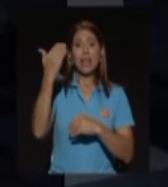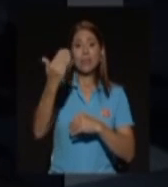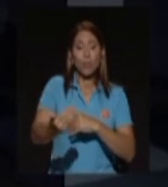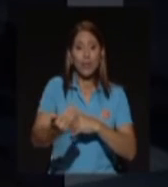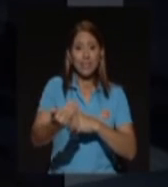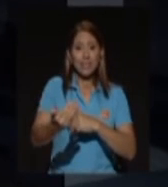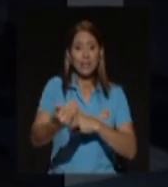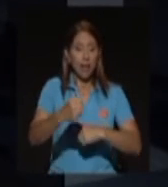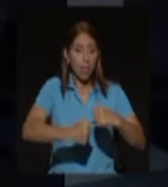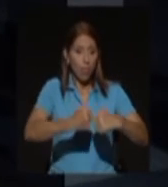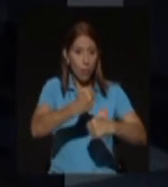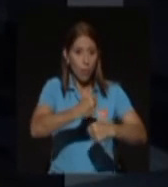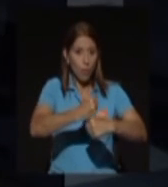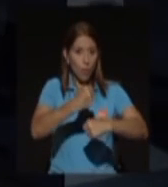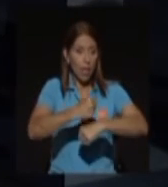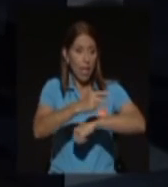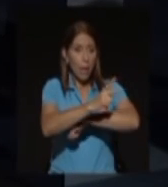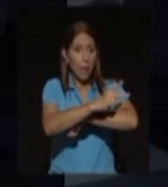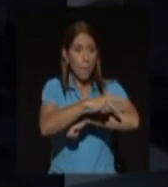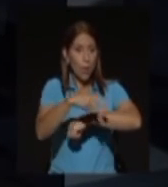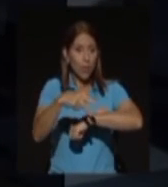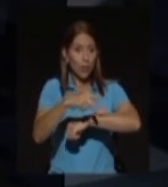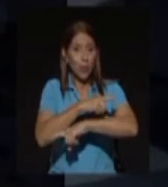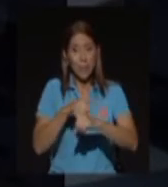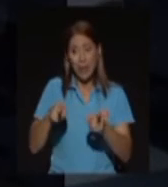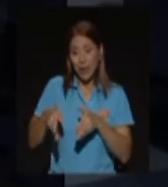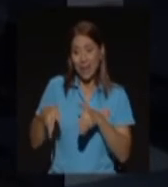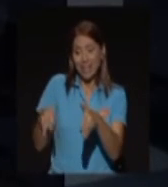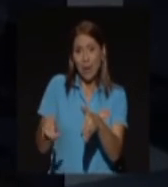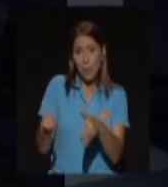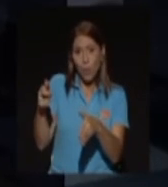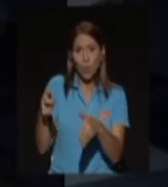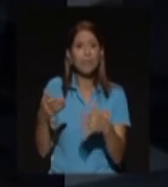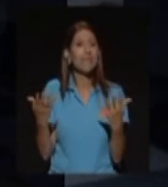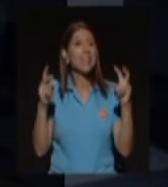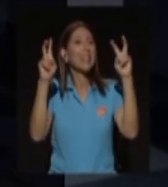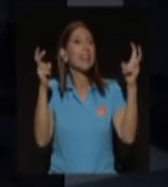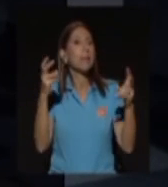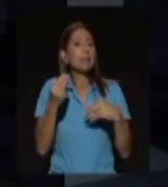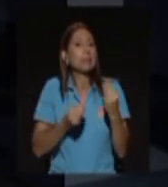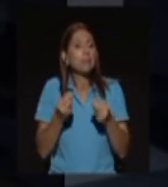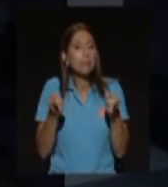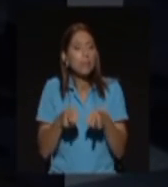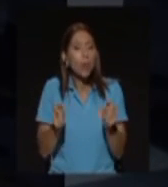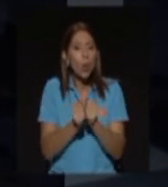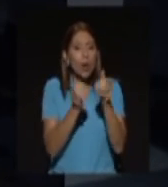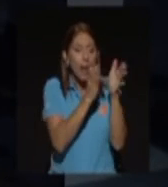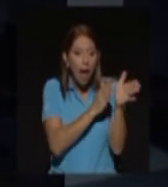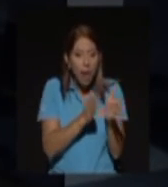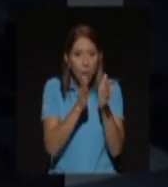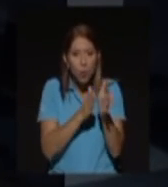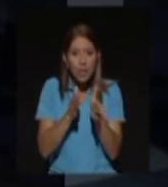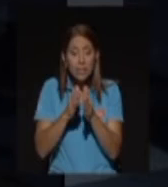en carreteras se ha hecho, es el tema de los costos de la logística, porque se puede tener acceso